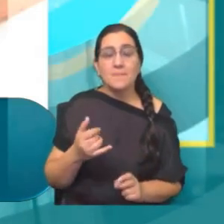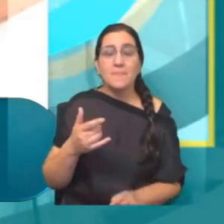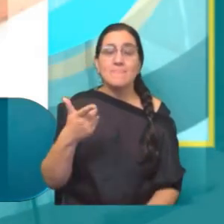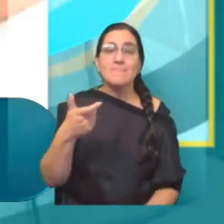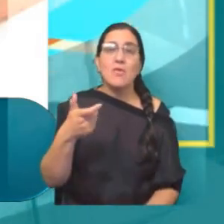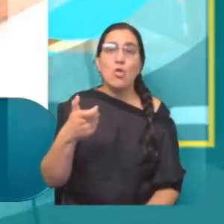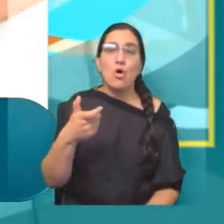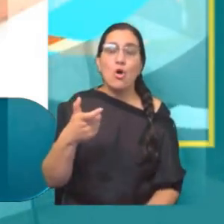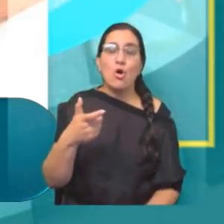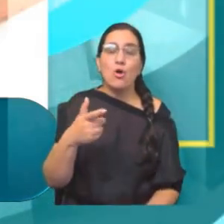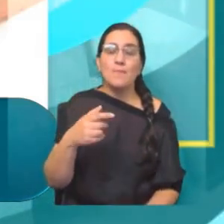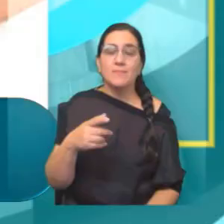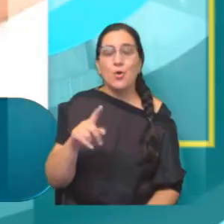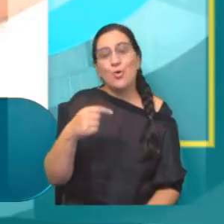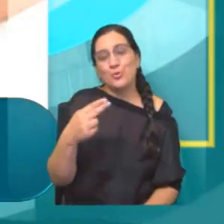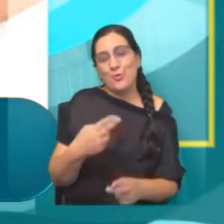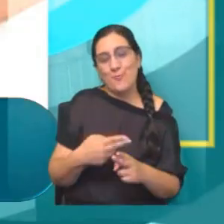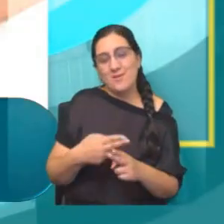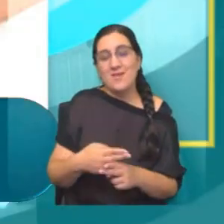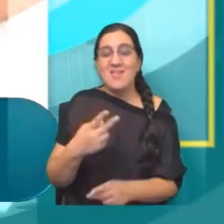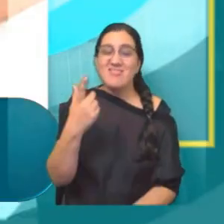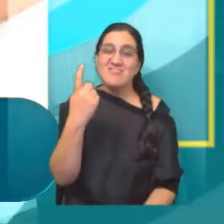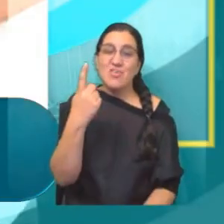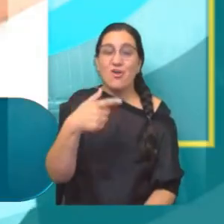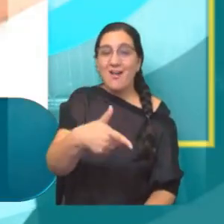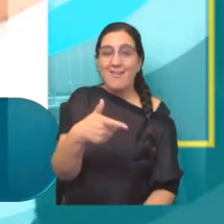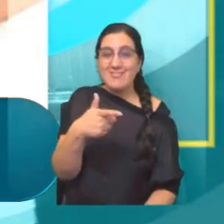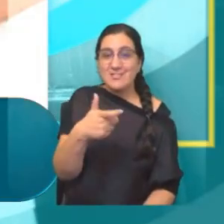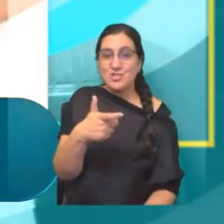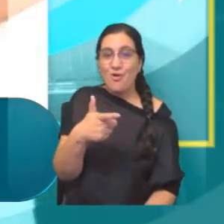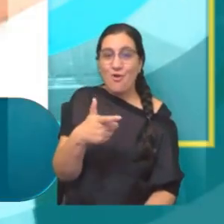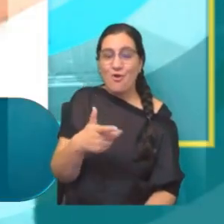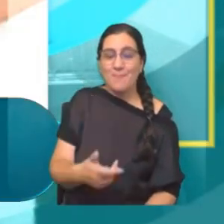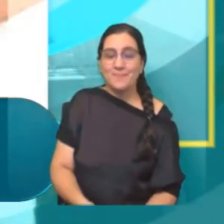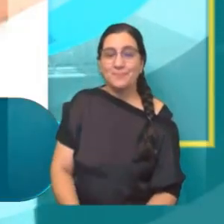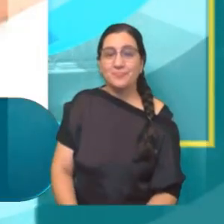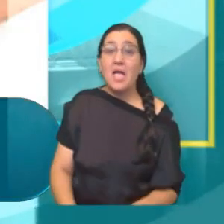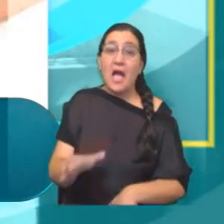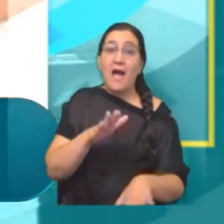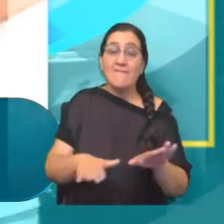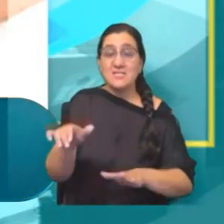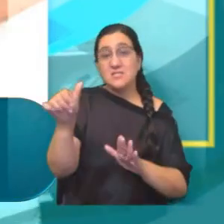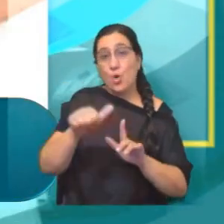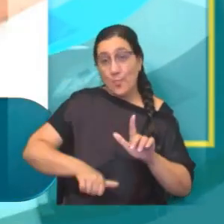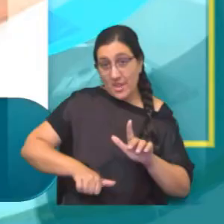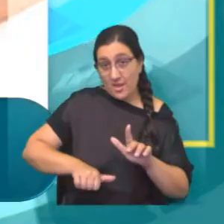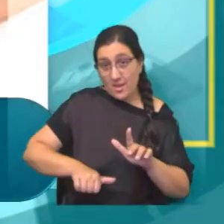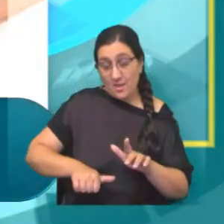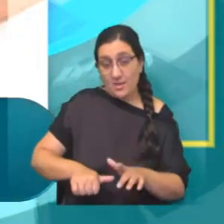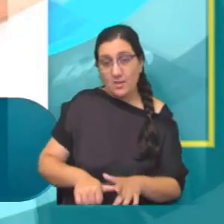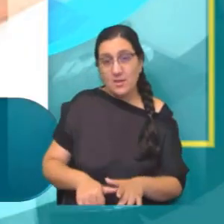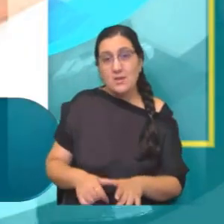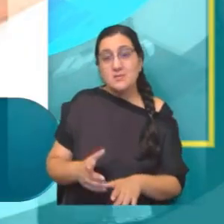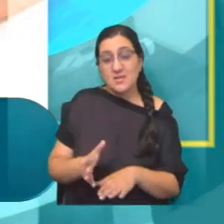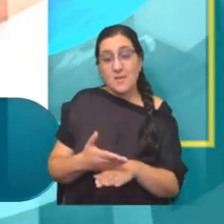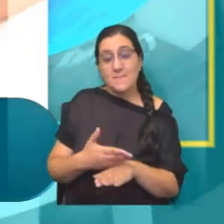ejemplo. Sí. Son también otros nombres que se puede conocer esta disfunción también. A veces es quirúrgica, en algunas ocasiones. En etapas tempranas, si